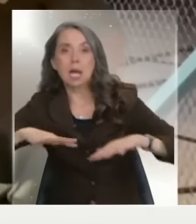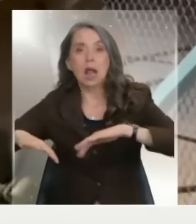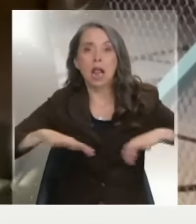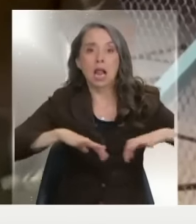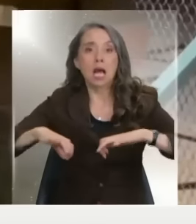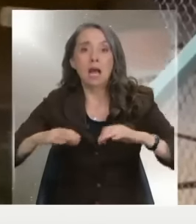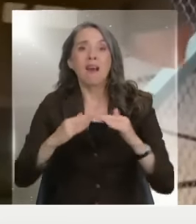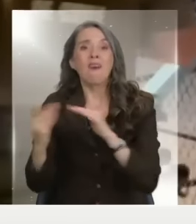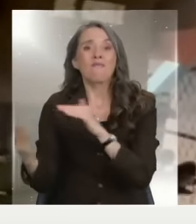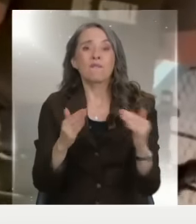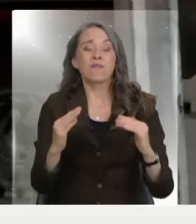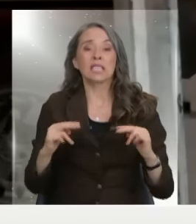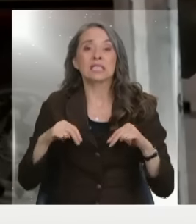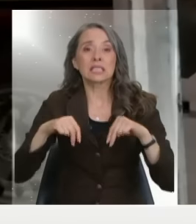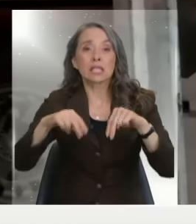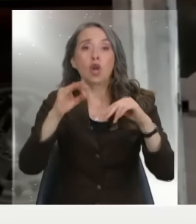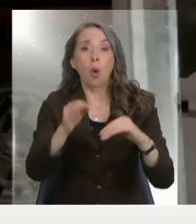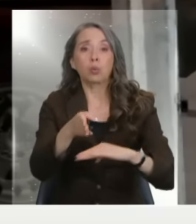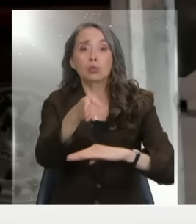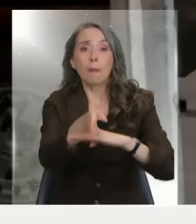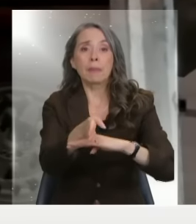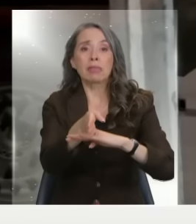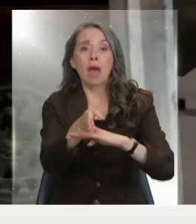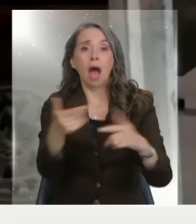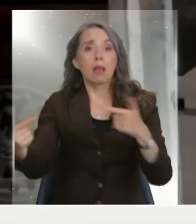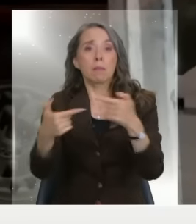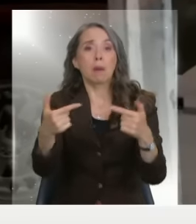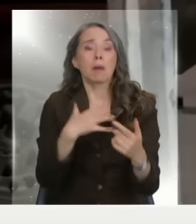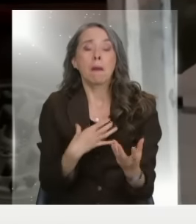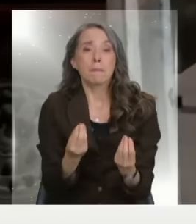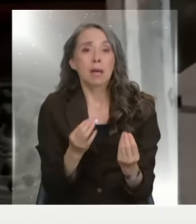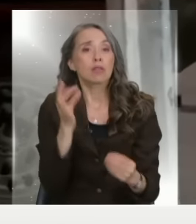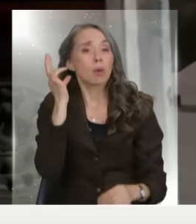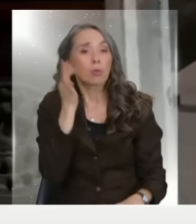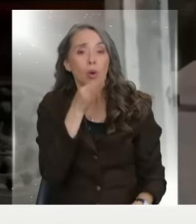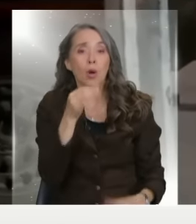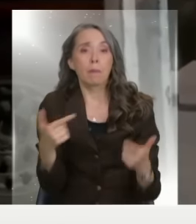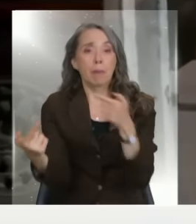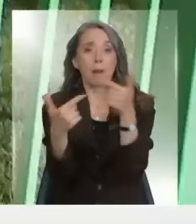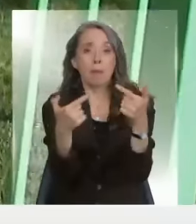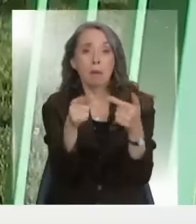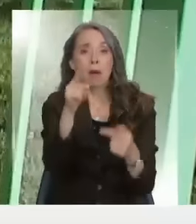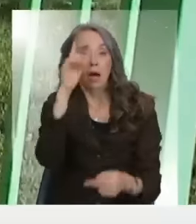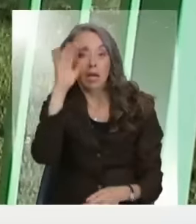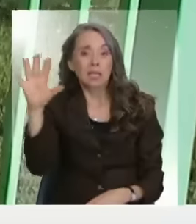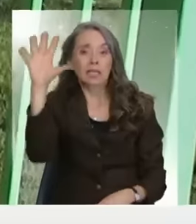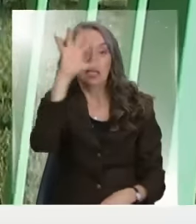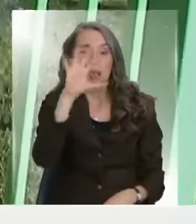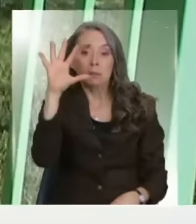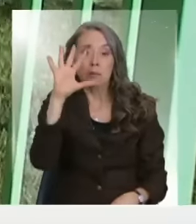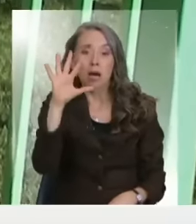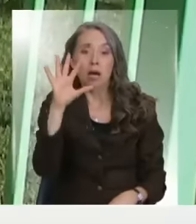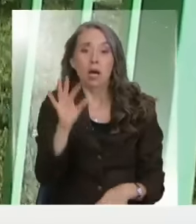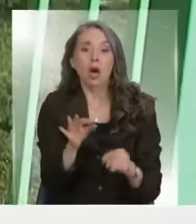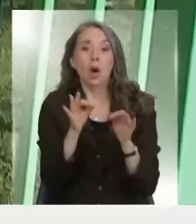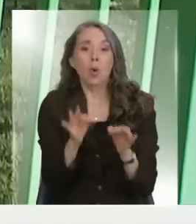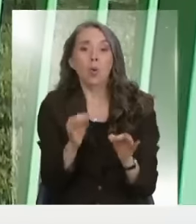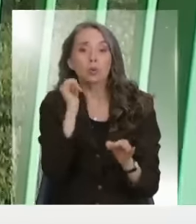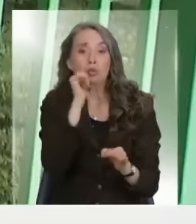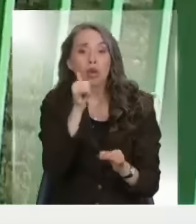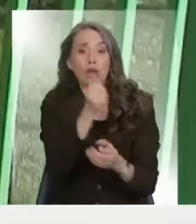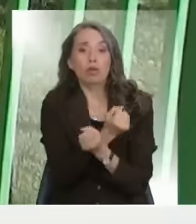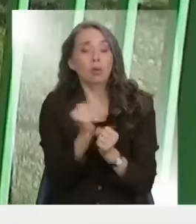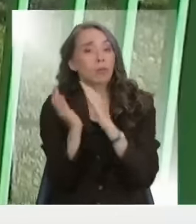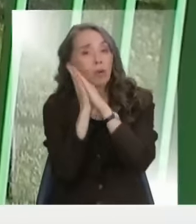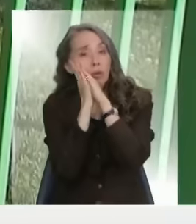en medio de las balas es su temor. Los balazos, imagínense que pasamos justo todos los días, no se